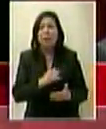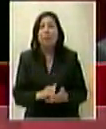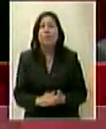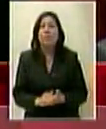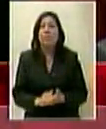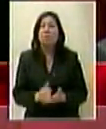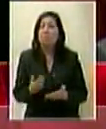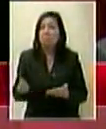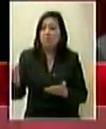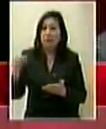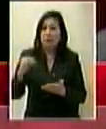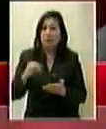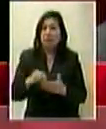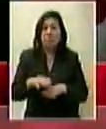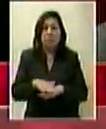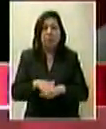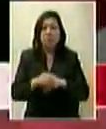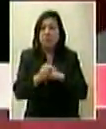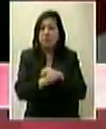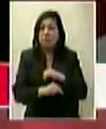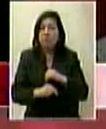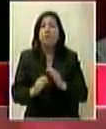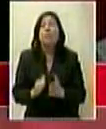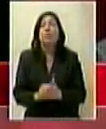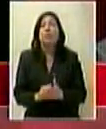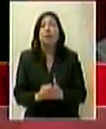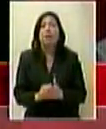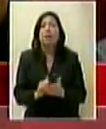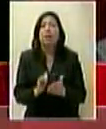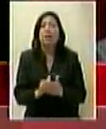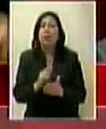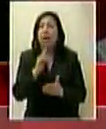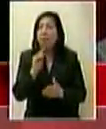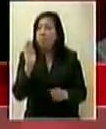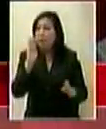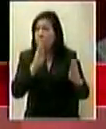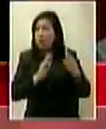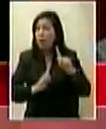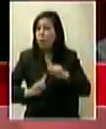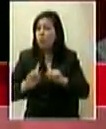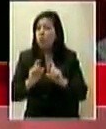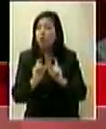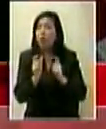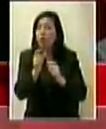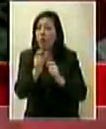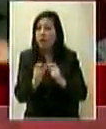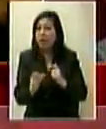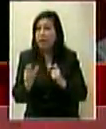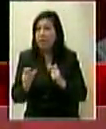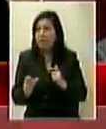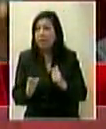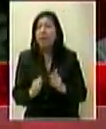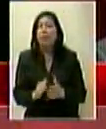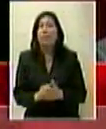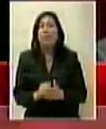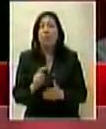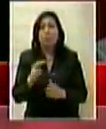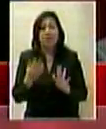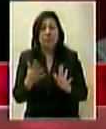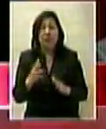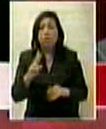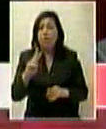Finalmente, vamos a implementar el Plan Nacional de la Acuicultura, que era la preocupación de algunos congresistas. Este plan existe